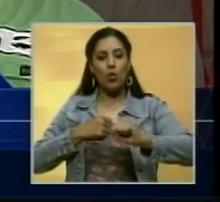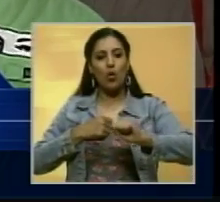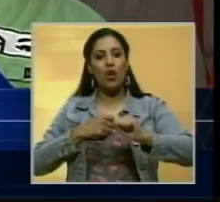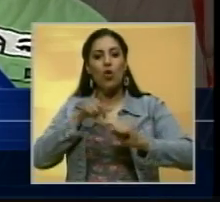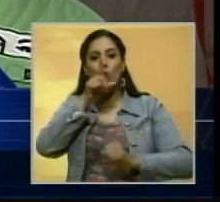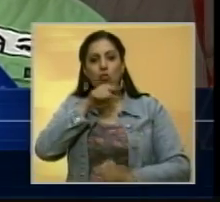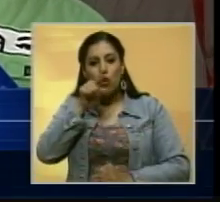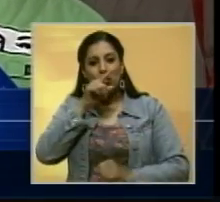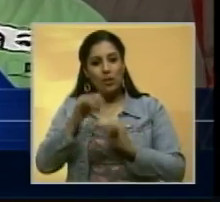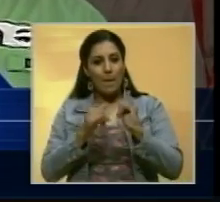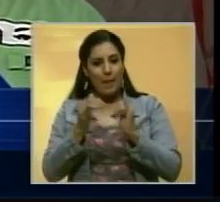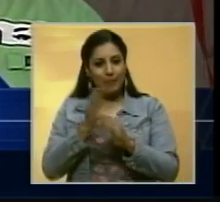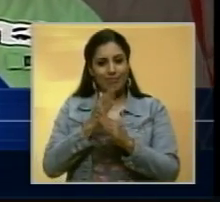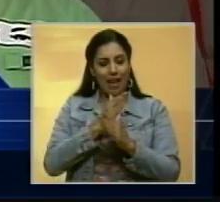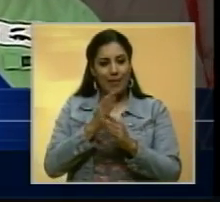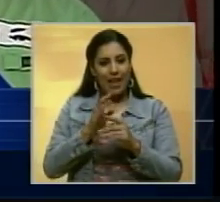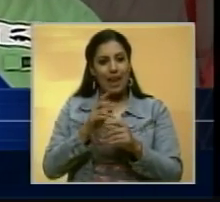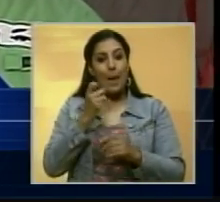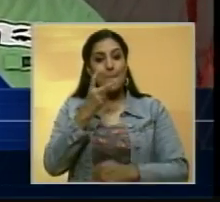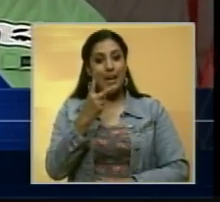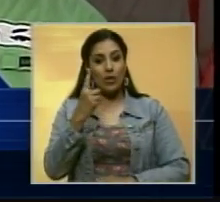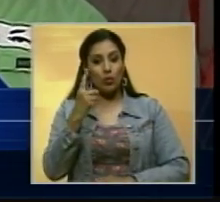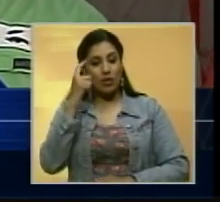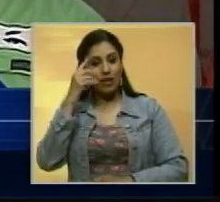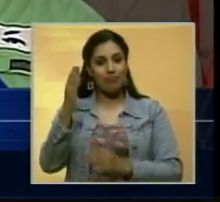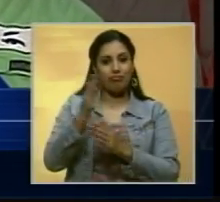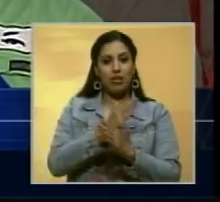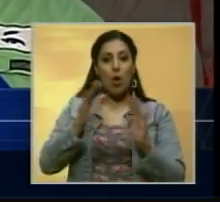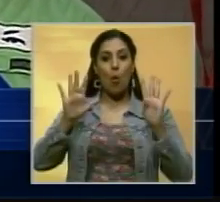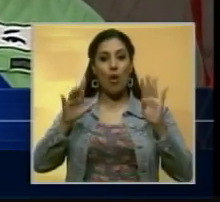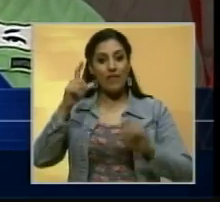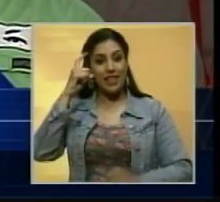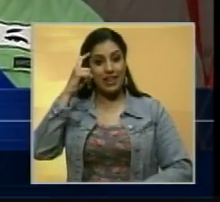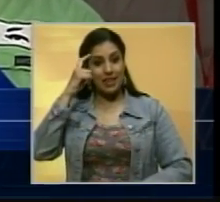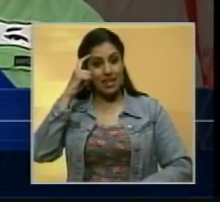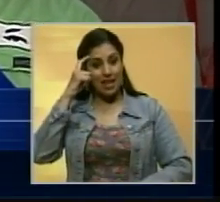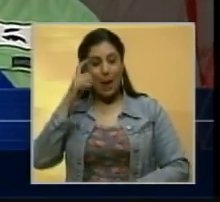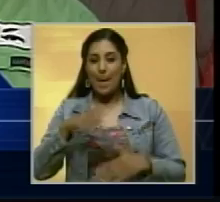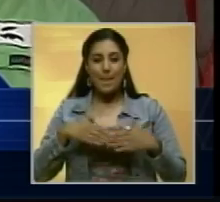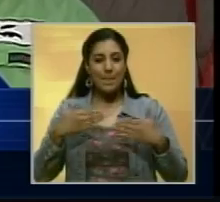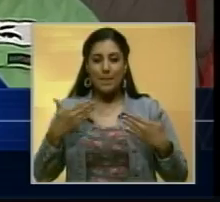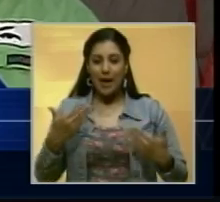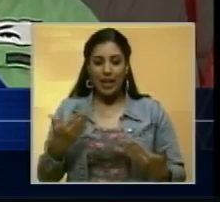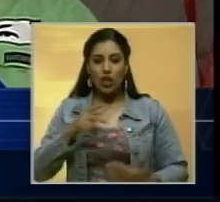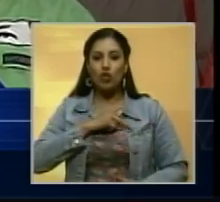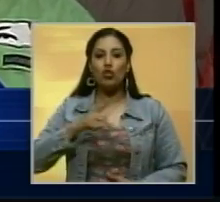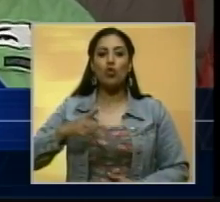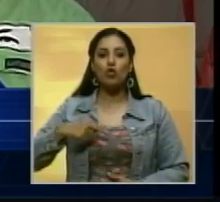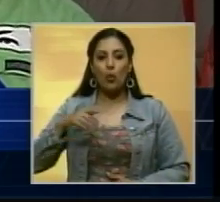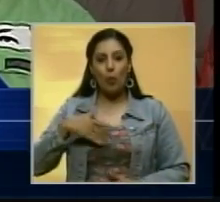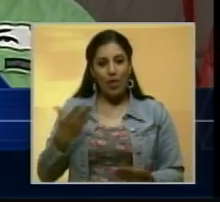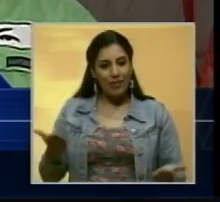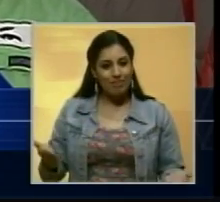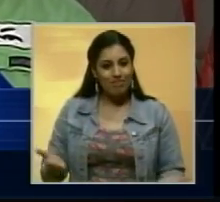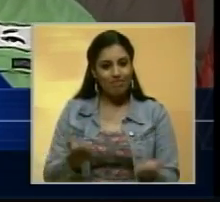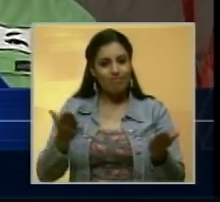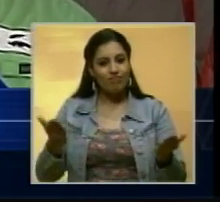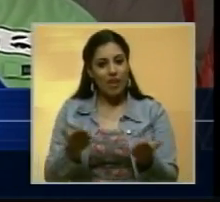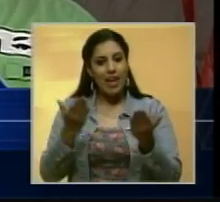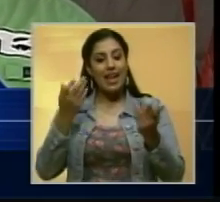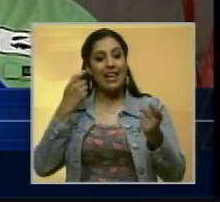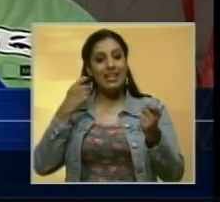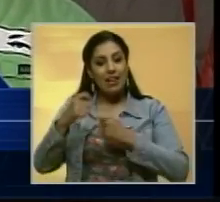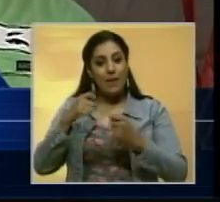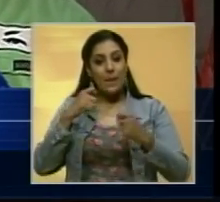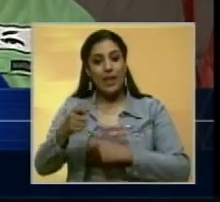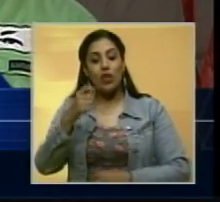los pollitos bebés de 21 días a 9 días, para así nosotros poder impulsar la